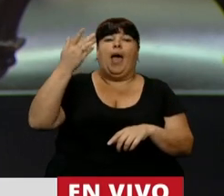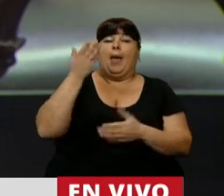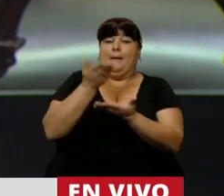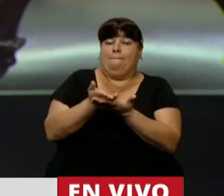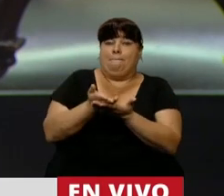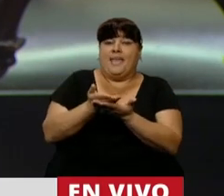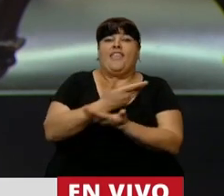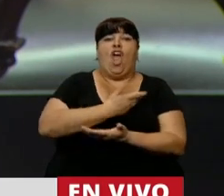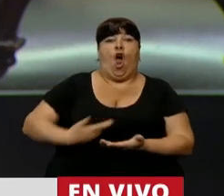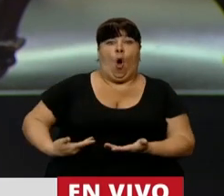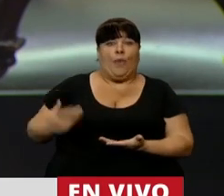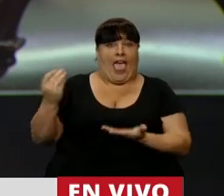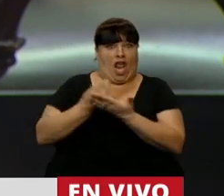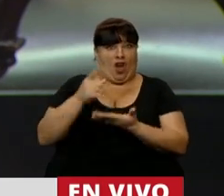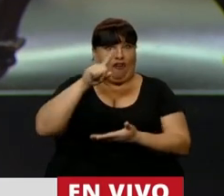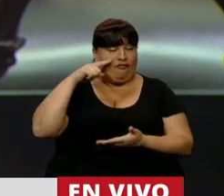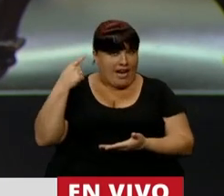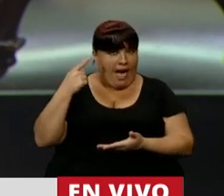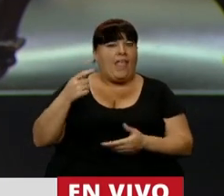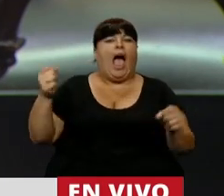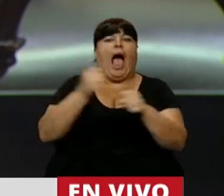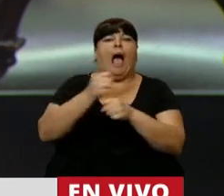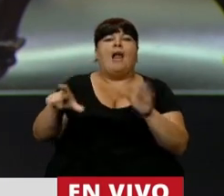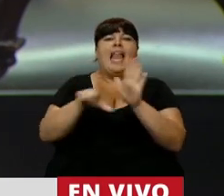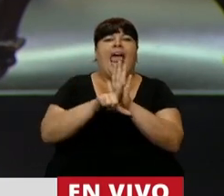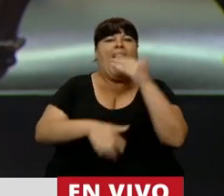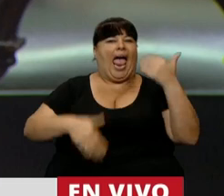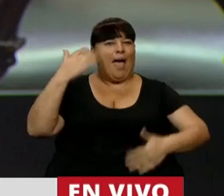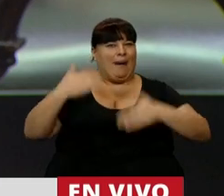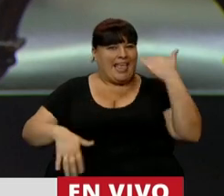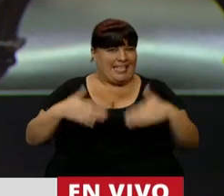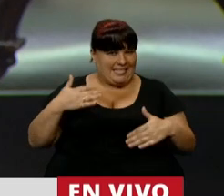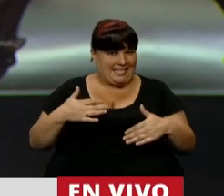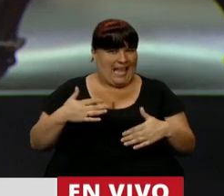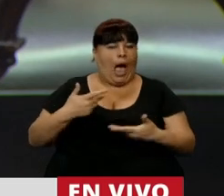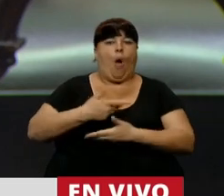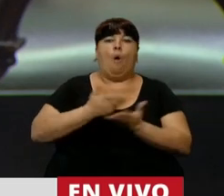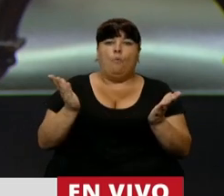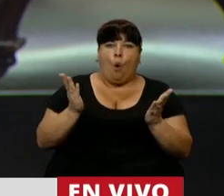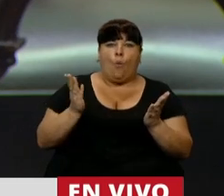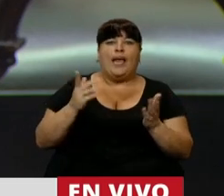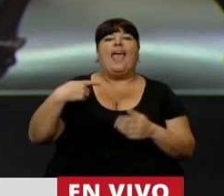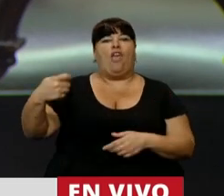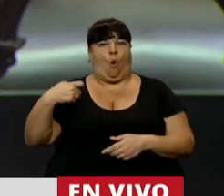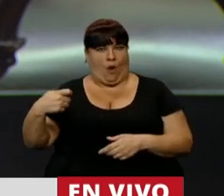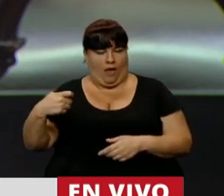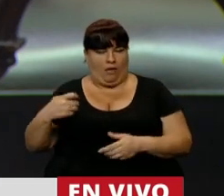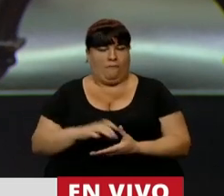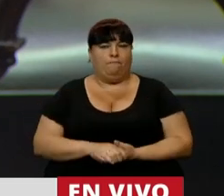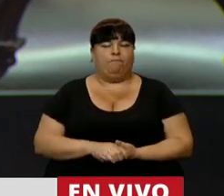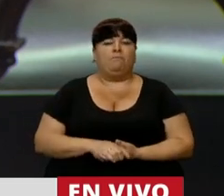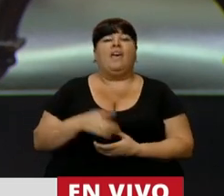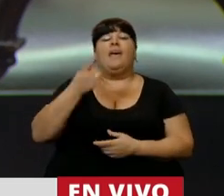pedido del gobierno recién asumido se sancionó la ley de emergencia pública y previsional,